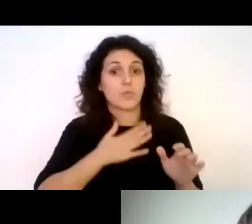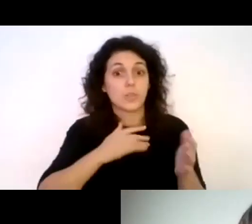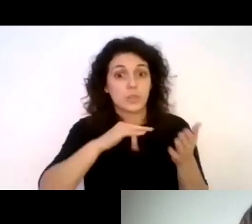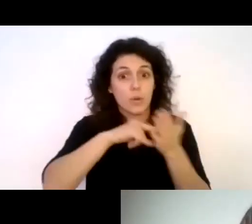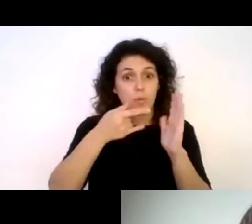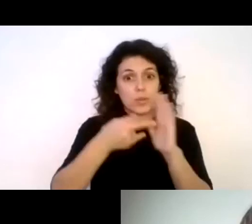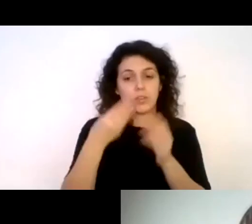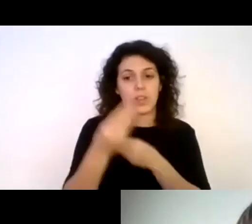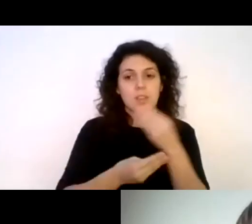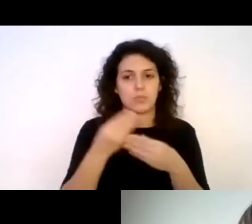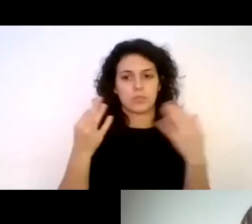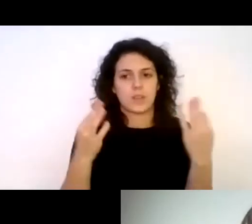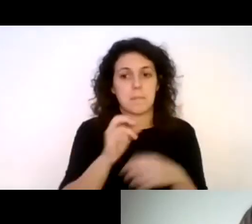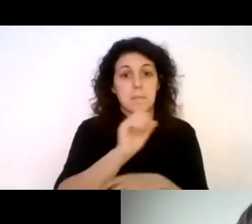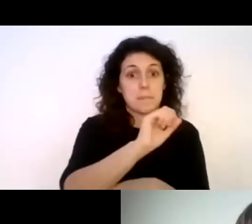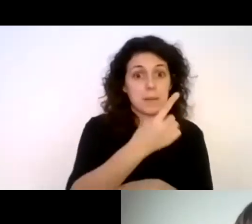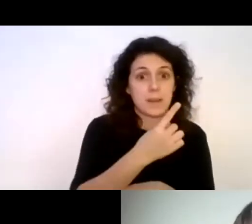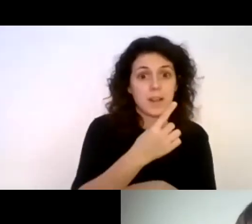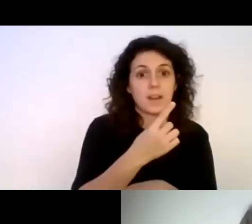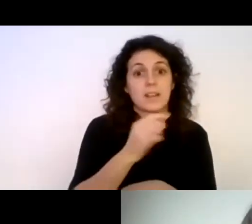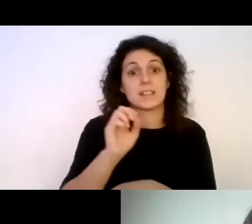es primer y segundo año